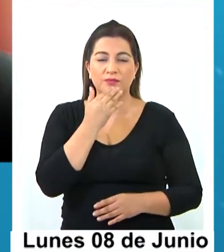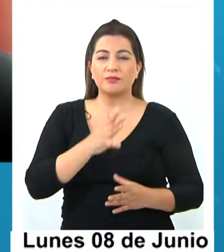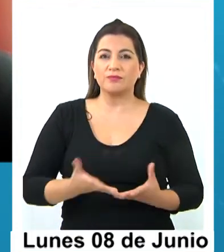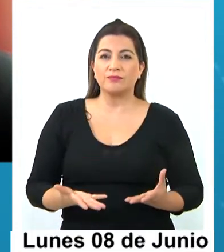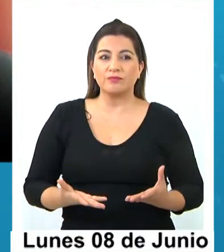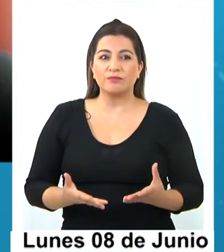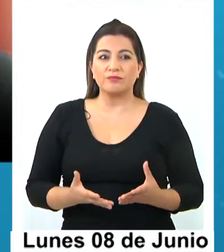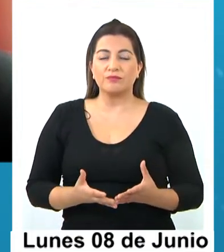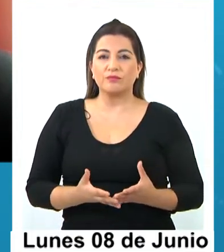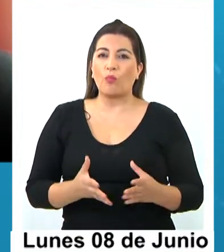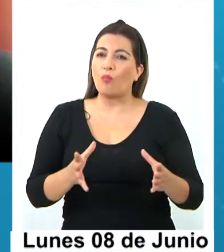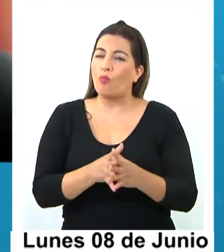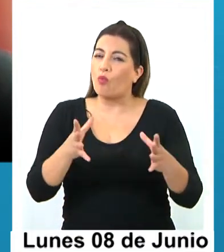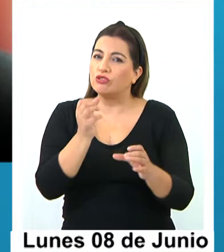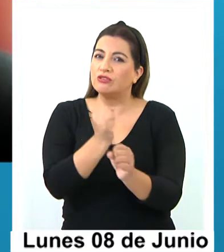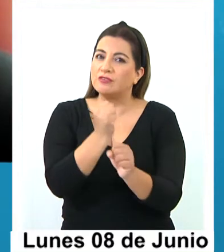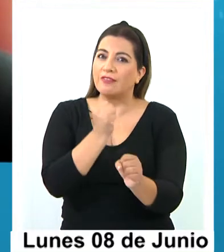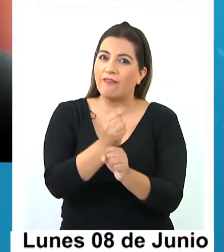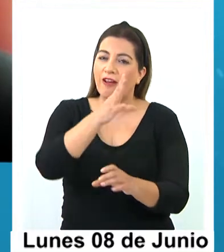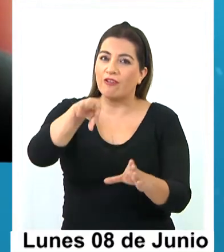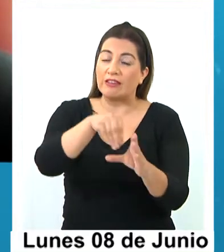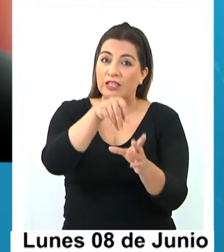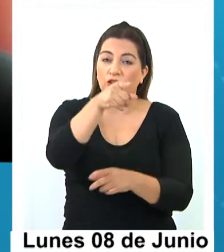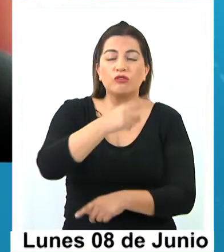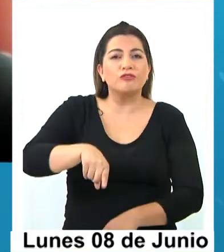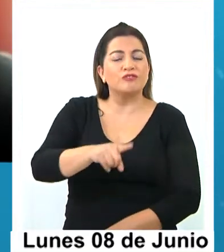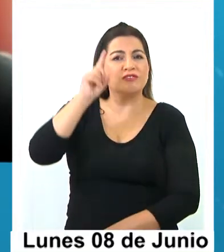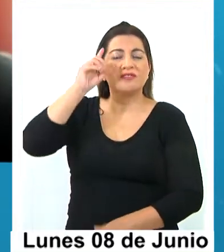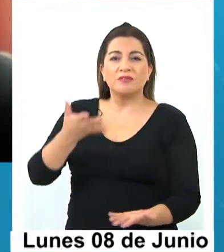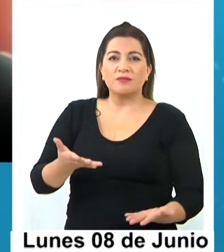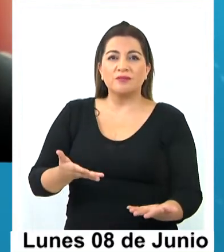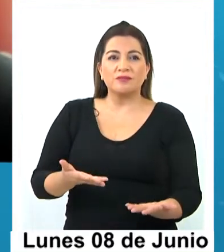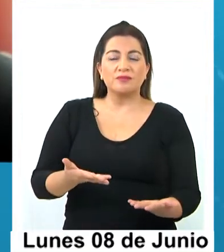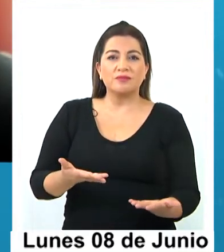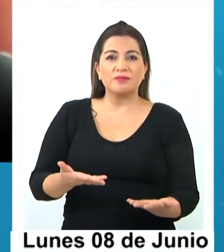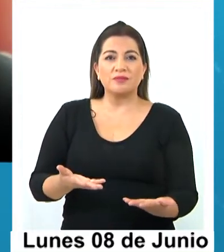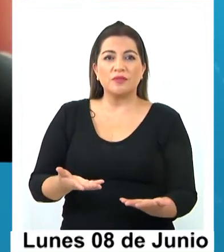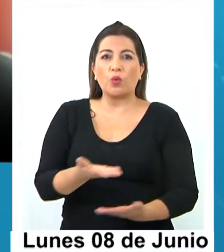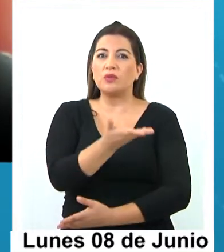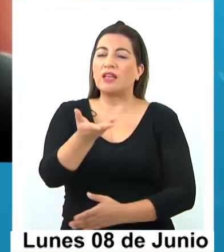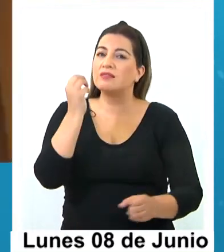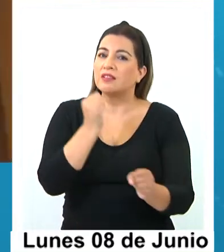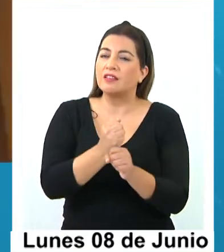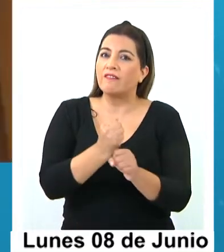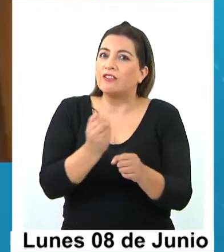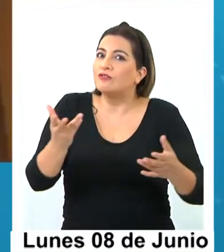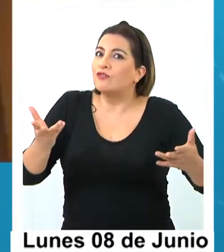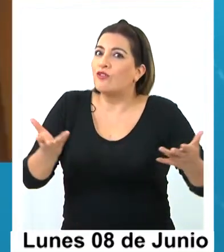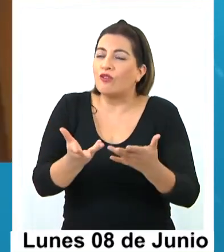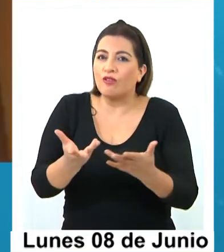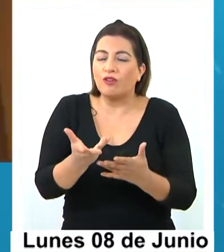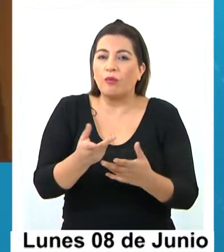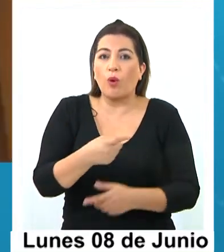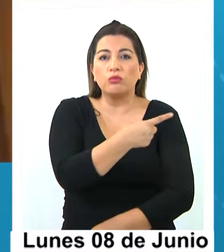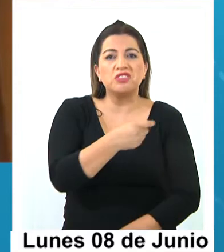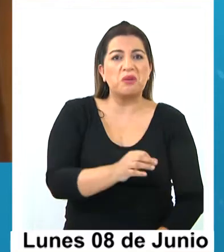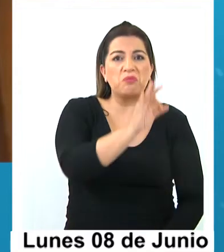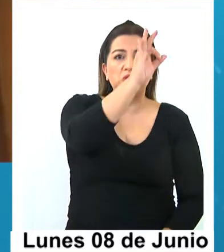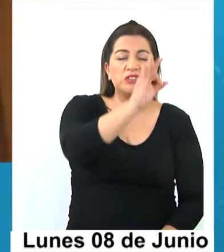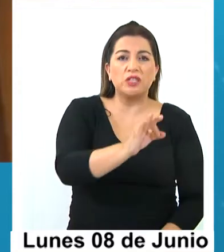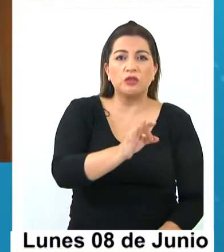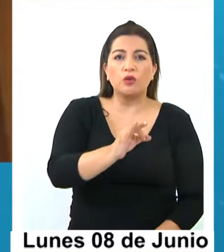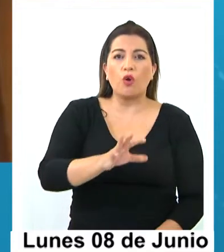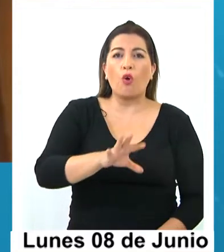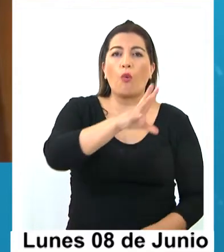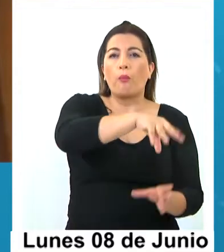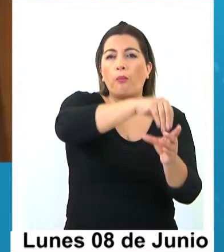mucha ocupación, y no sabemos a qué nivel están trabajando ustedes de un 100%,